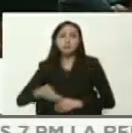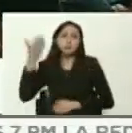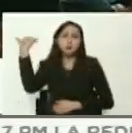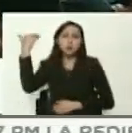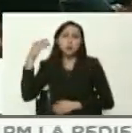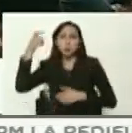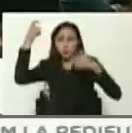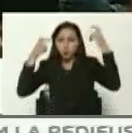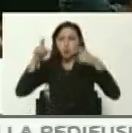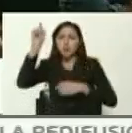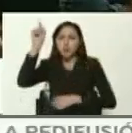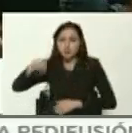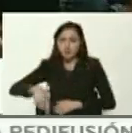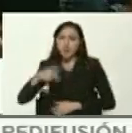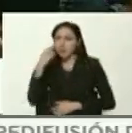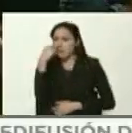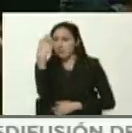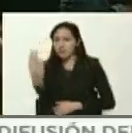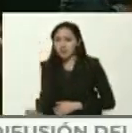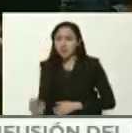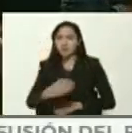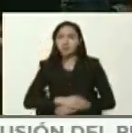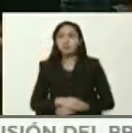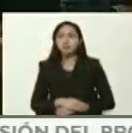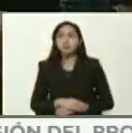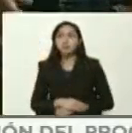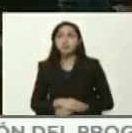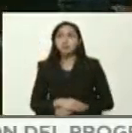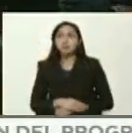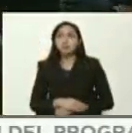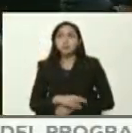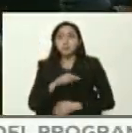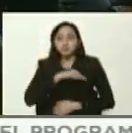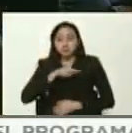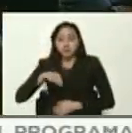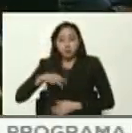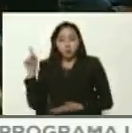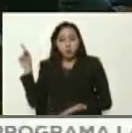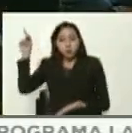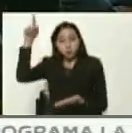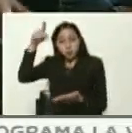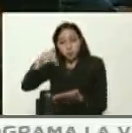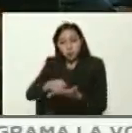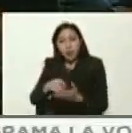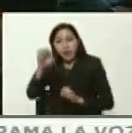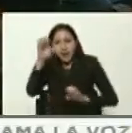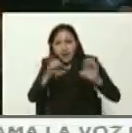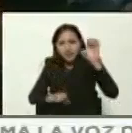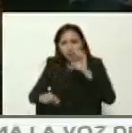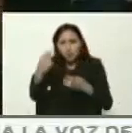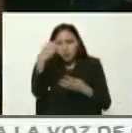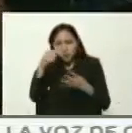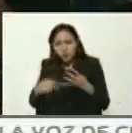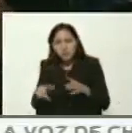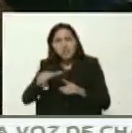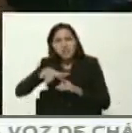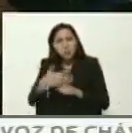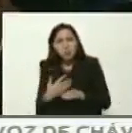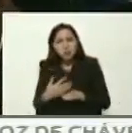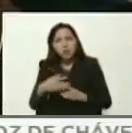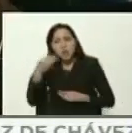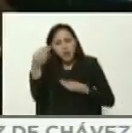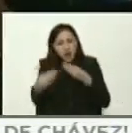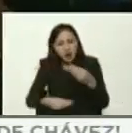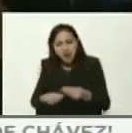con el comandante Hugo Chávez. Bueno, presidente, precisamente aquí hemos venido a evaluar varias situaciones que nos ha planteado